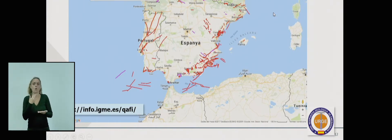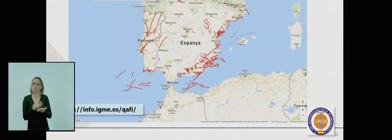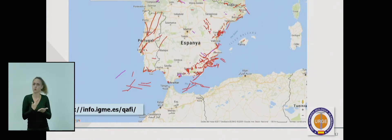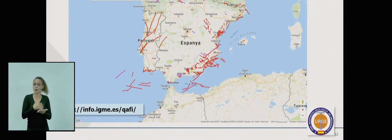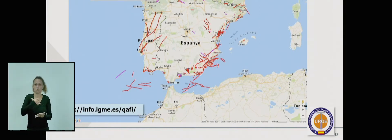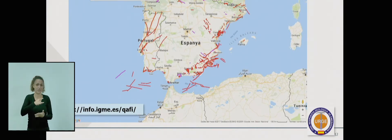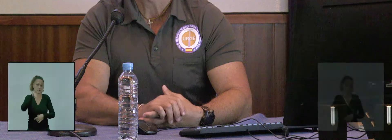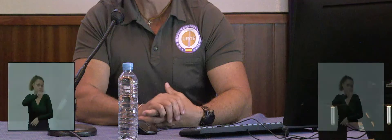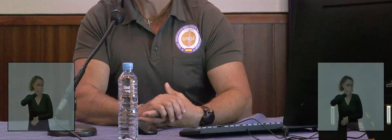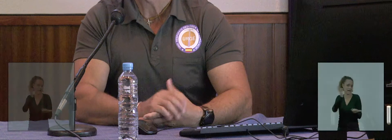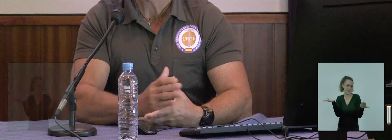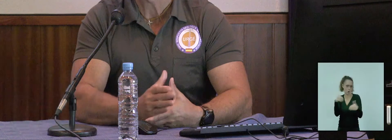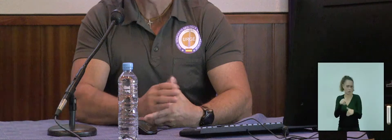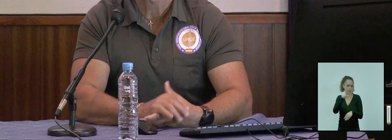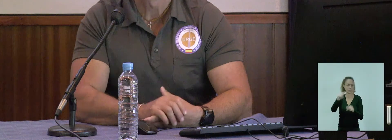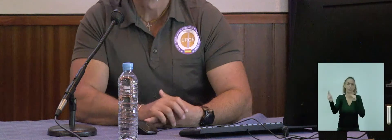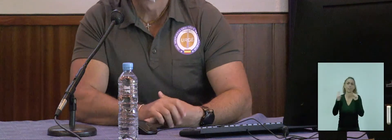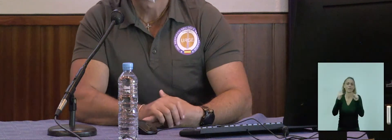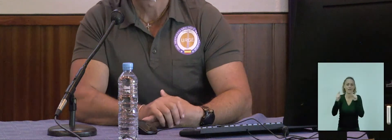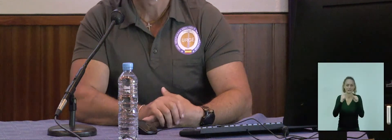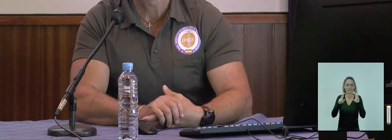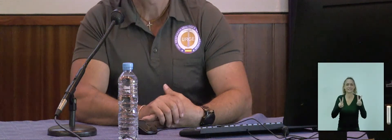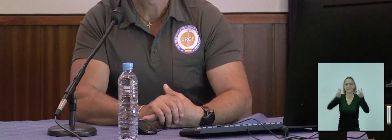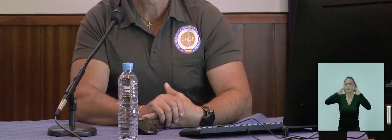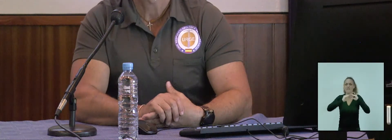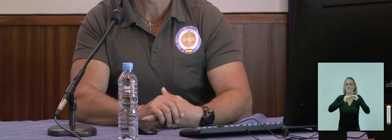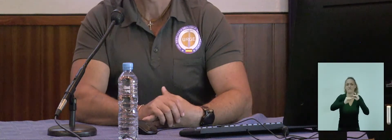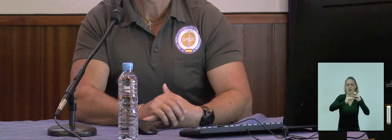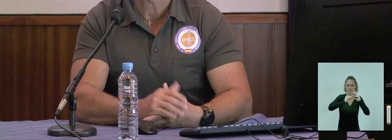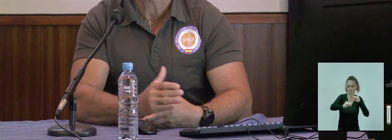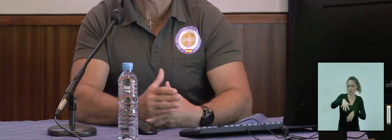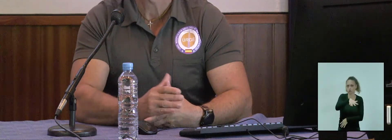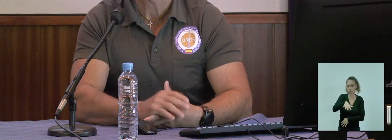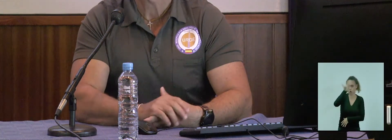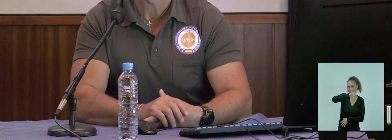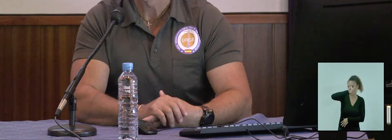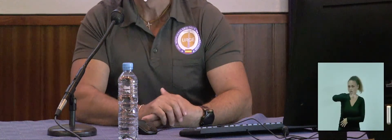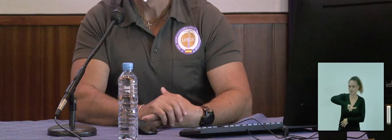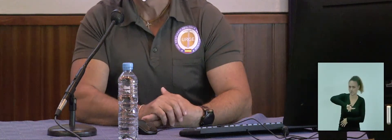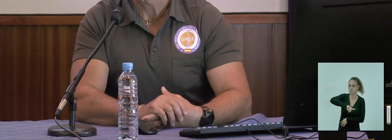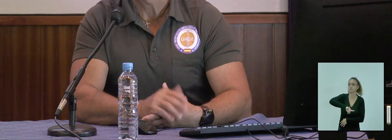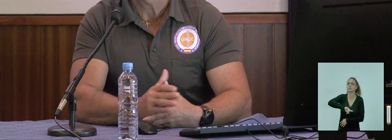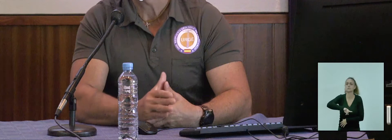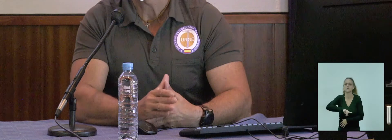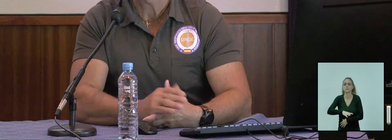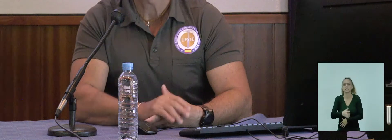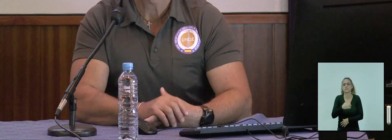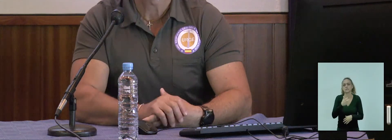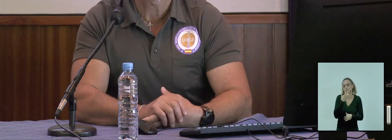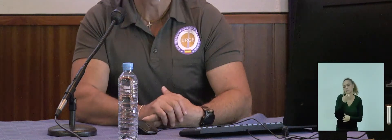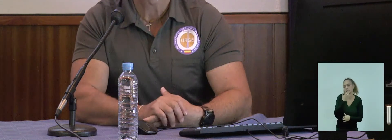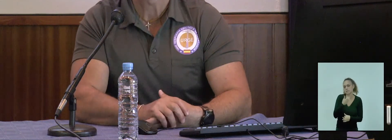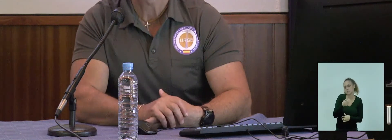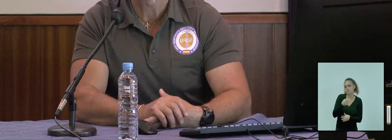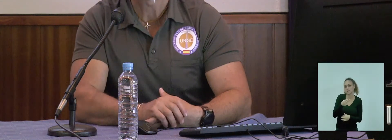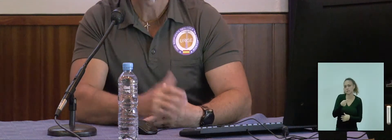Canarias, había un debate sobre las fallas en la zona de Canarias, o si era más interesante centrarse más desde el